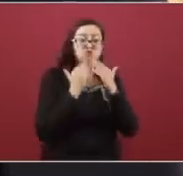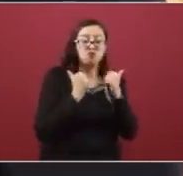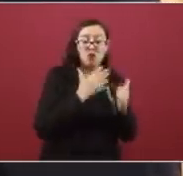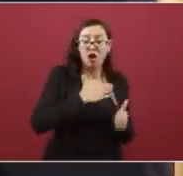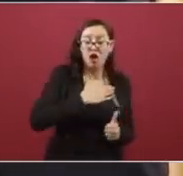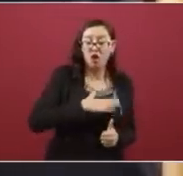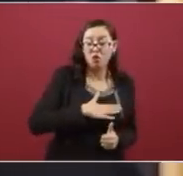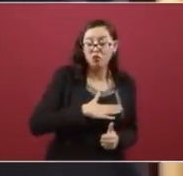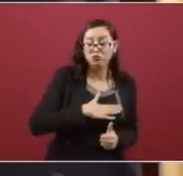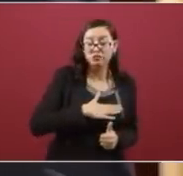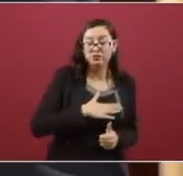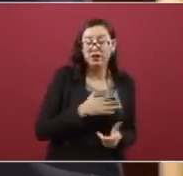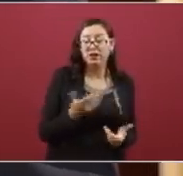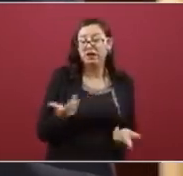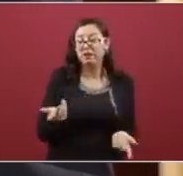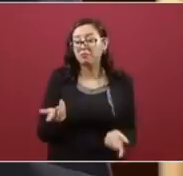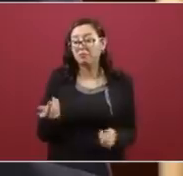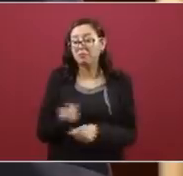veces se convierte